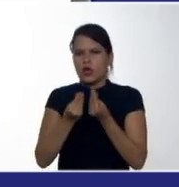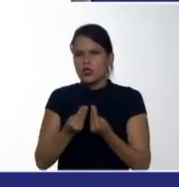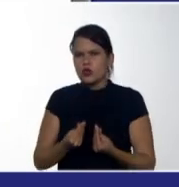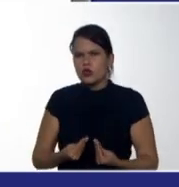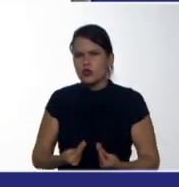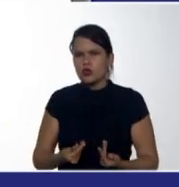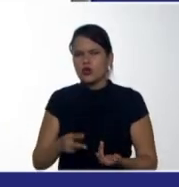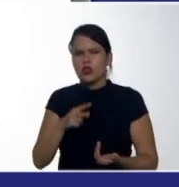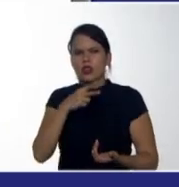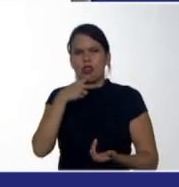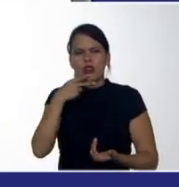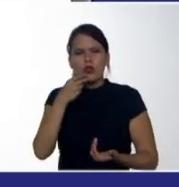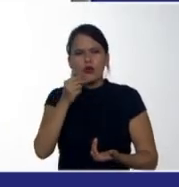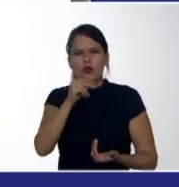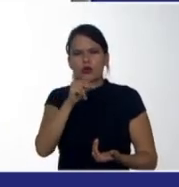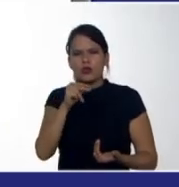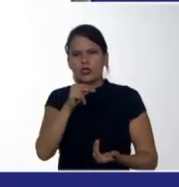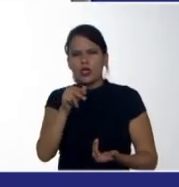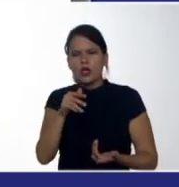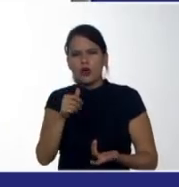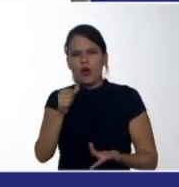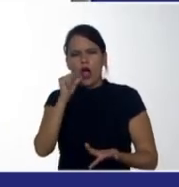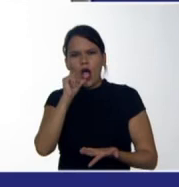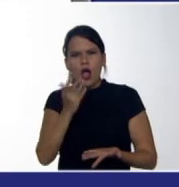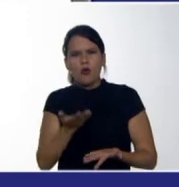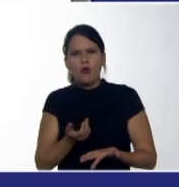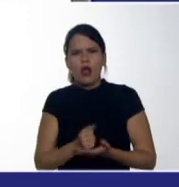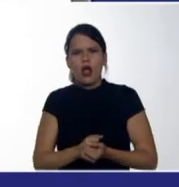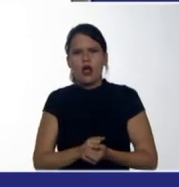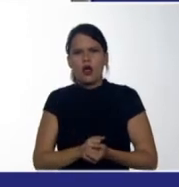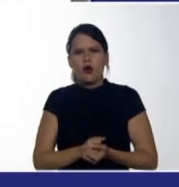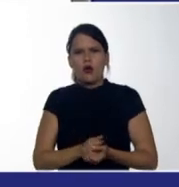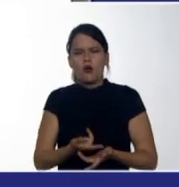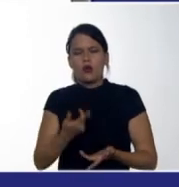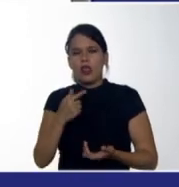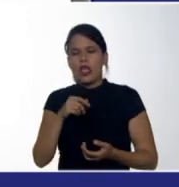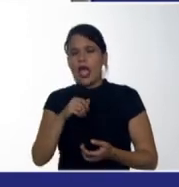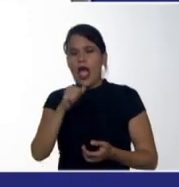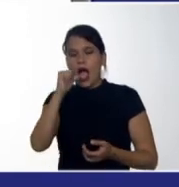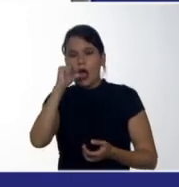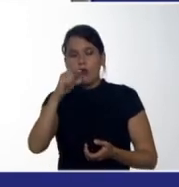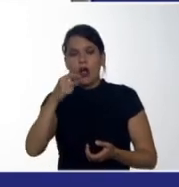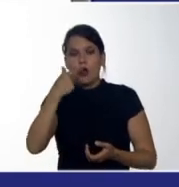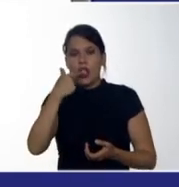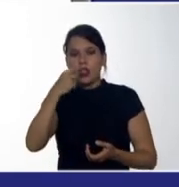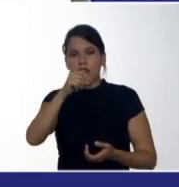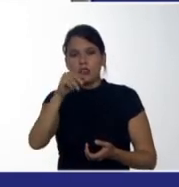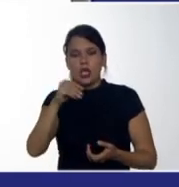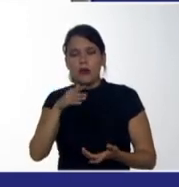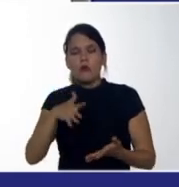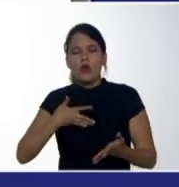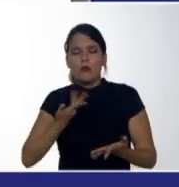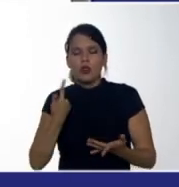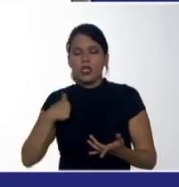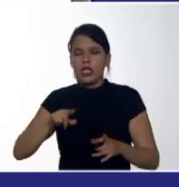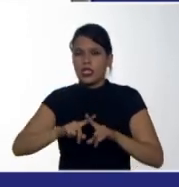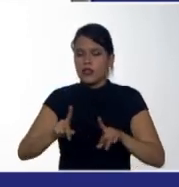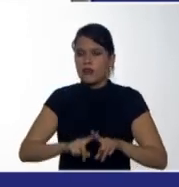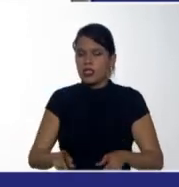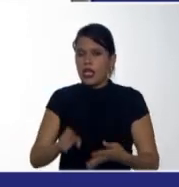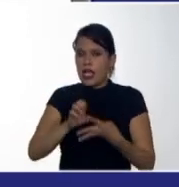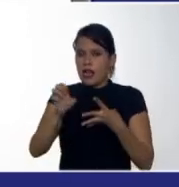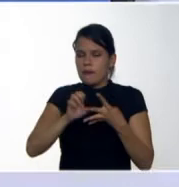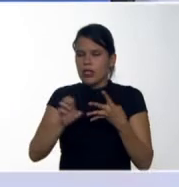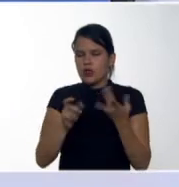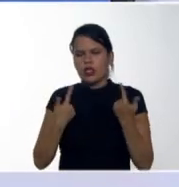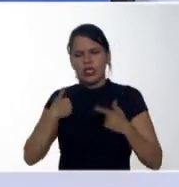azúcar con agua, una solución de agua con sal, es decir, podemos tener diferentes tipos de elementos que